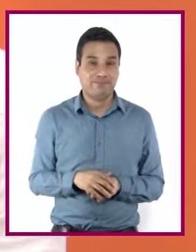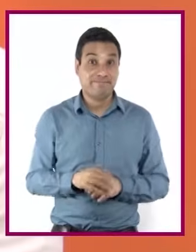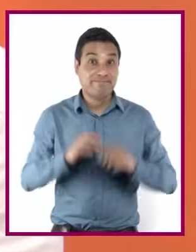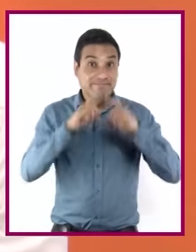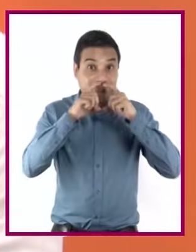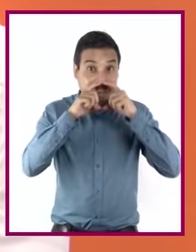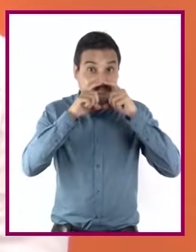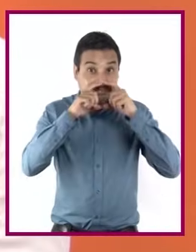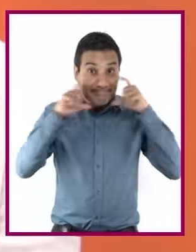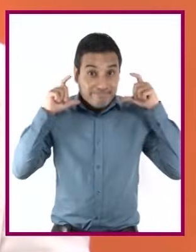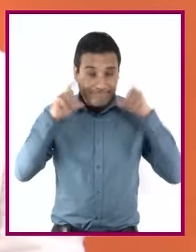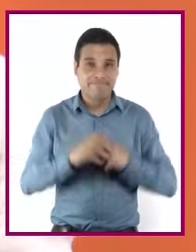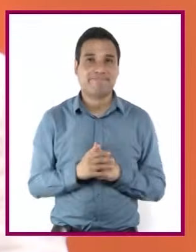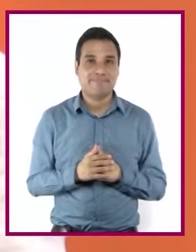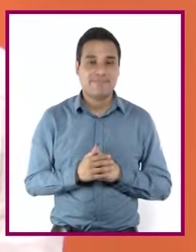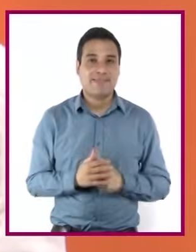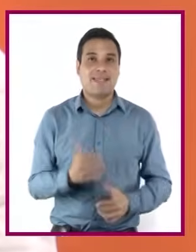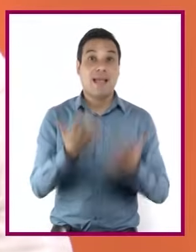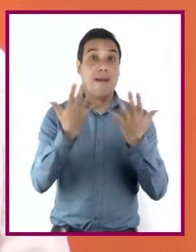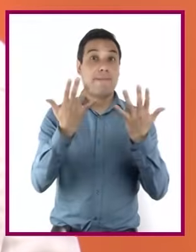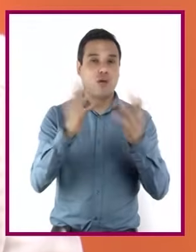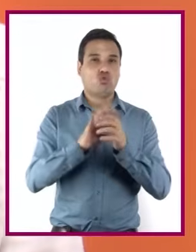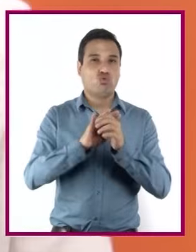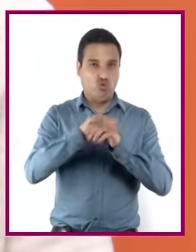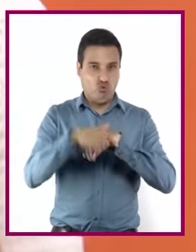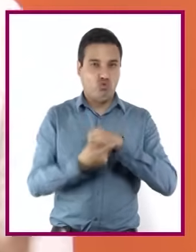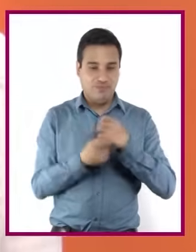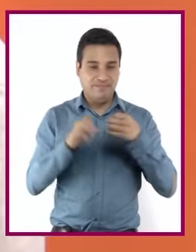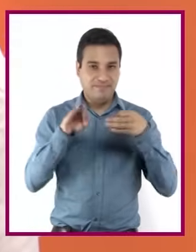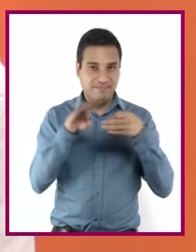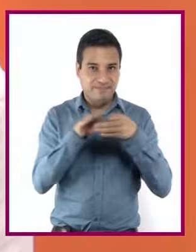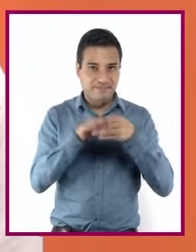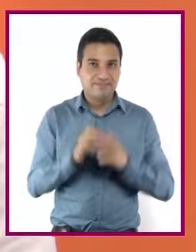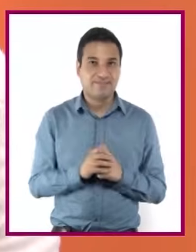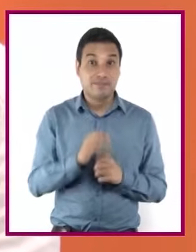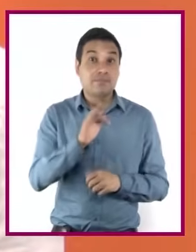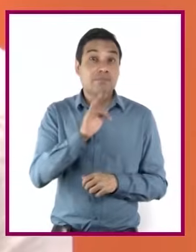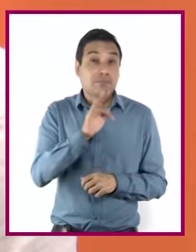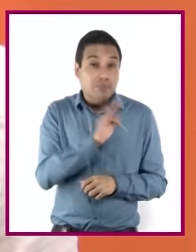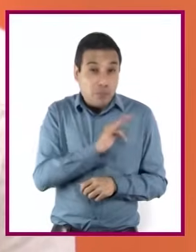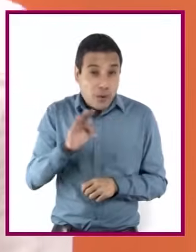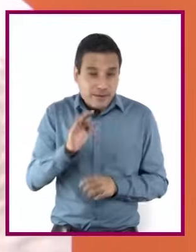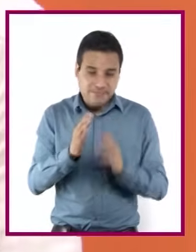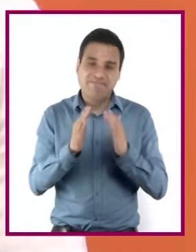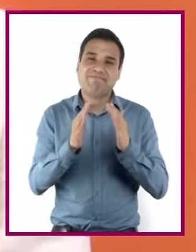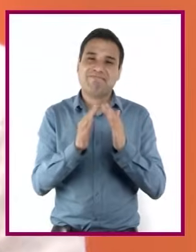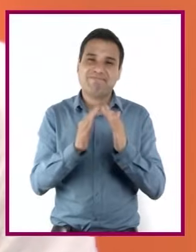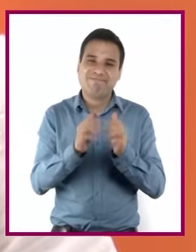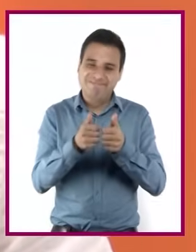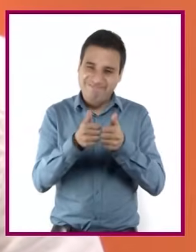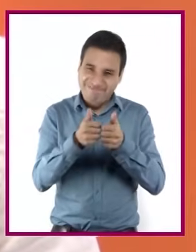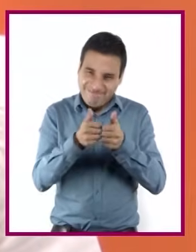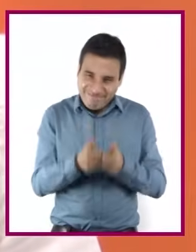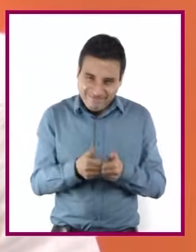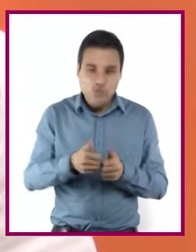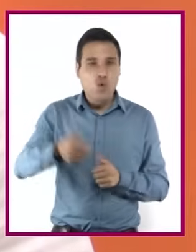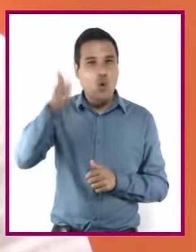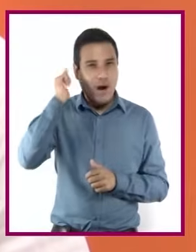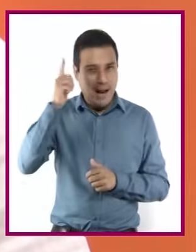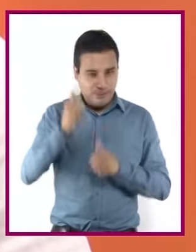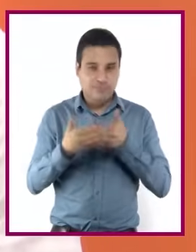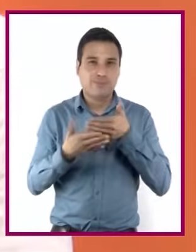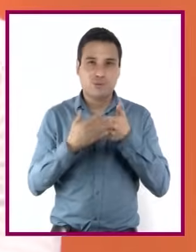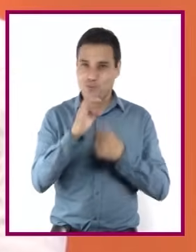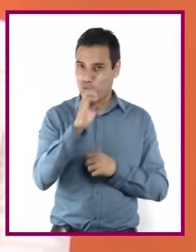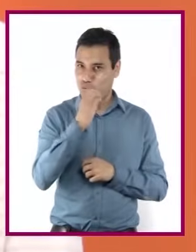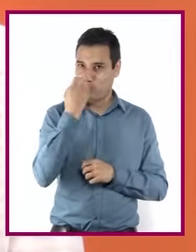el cubrebocas, lavarse constantemente las manos y, si les es posible, permanecer en casa para que podamos regresar a nuestras